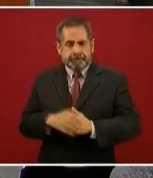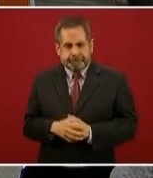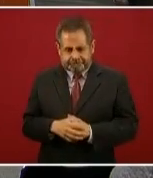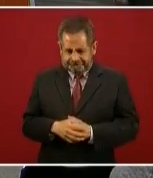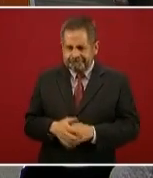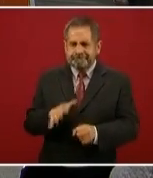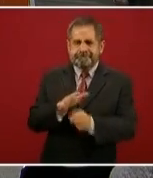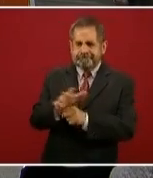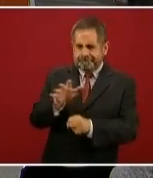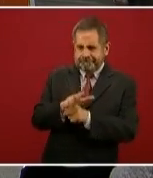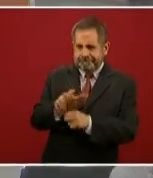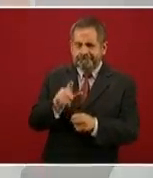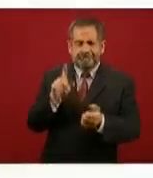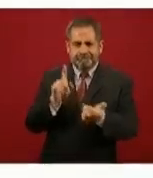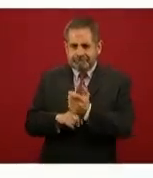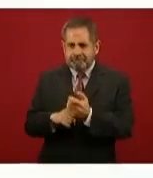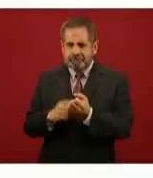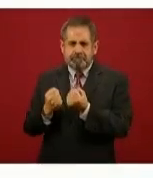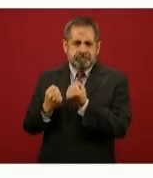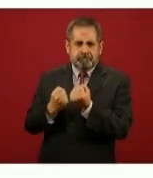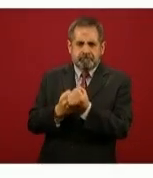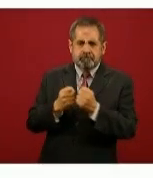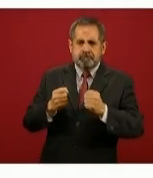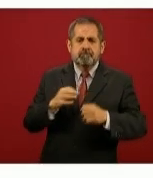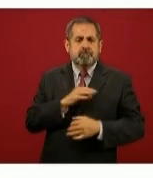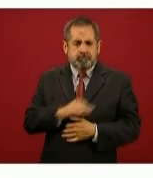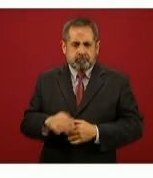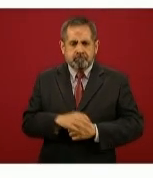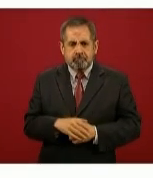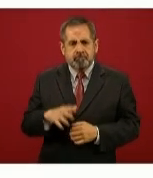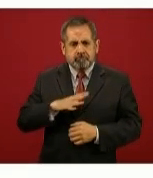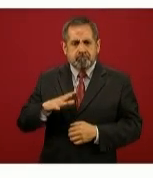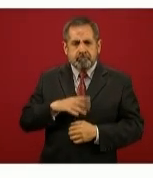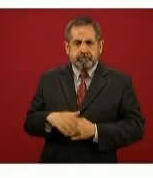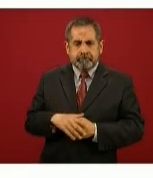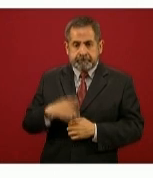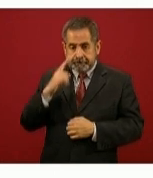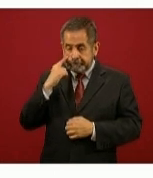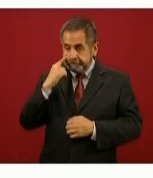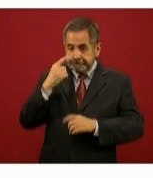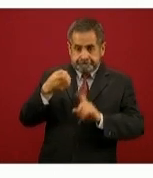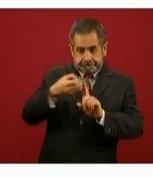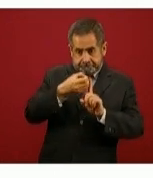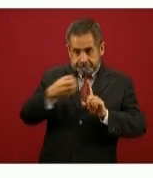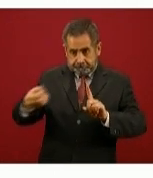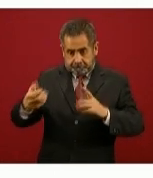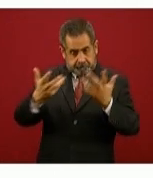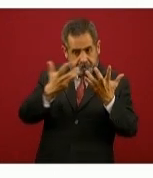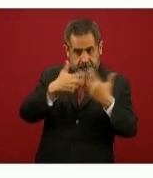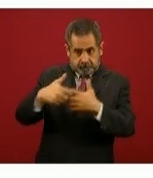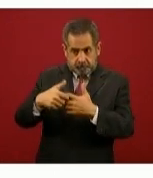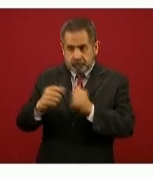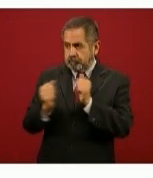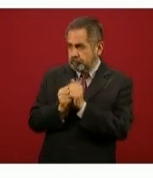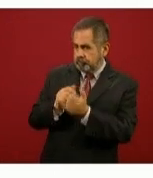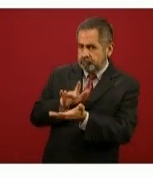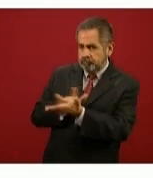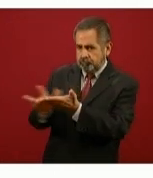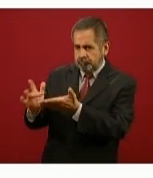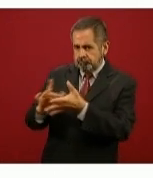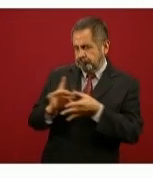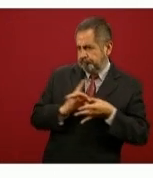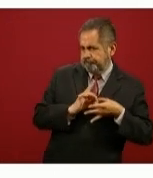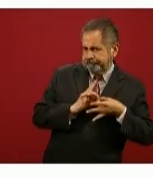una capacidad sólida, tenemos una capacidad amplia. Organizándonos de una manera solidaria y